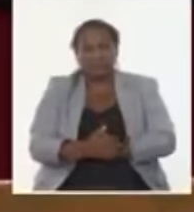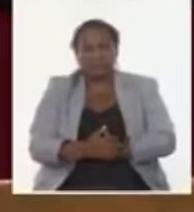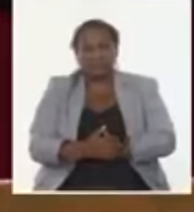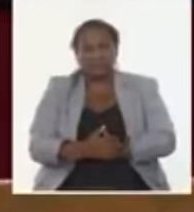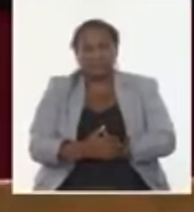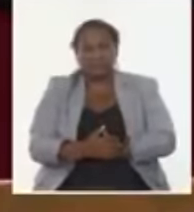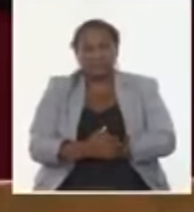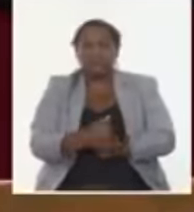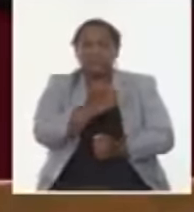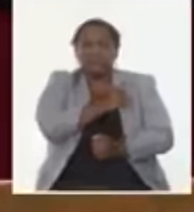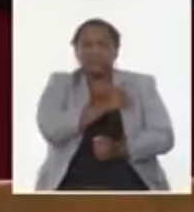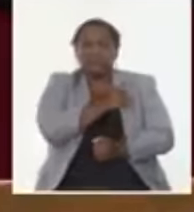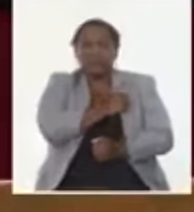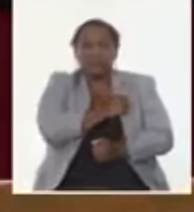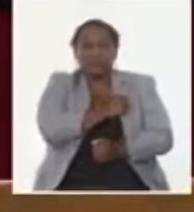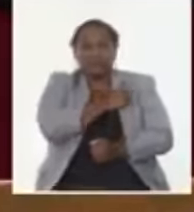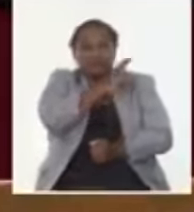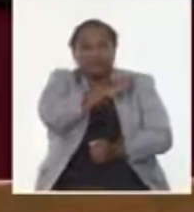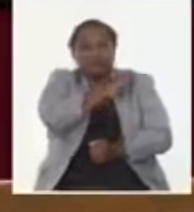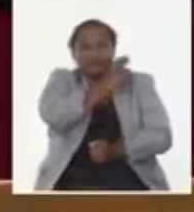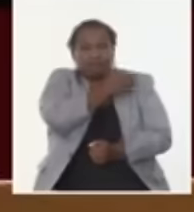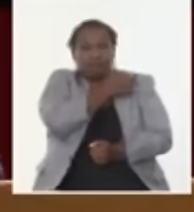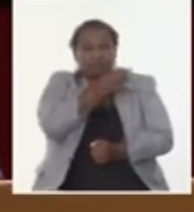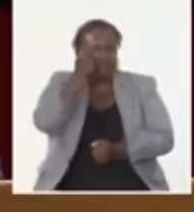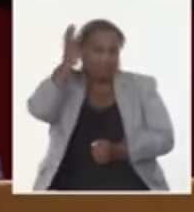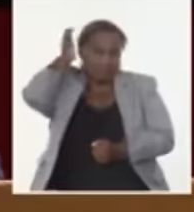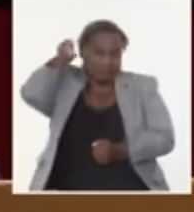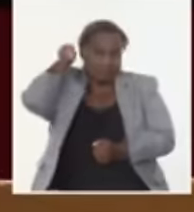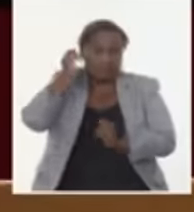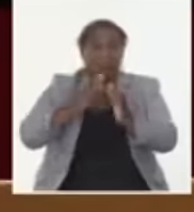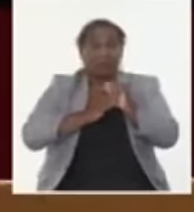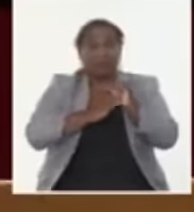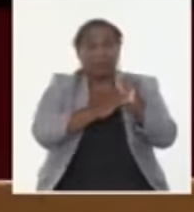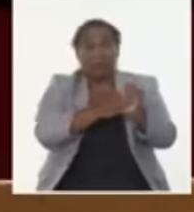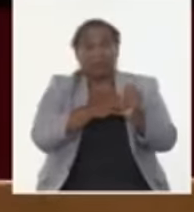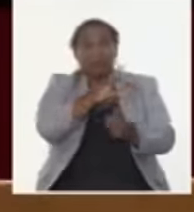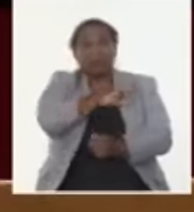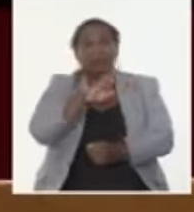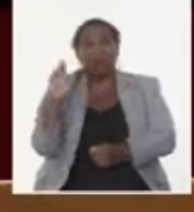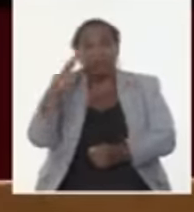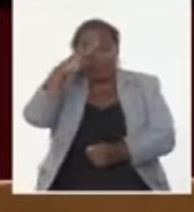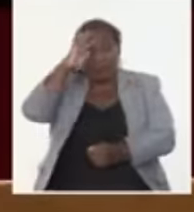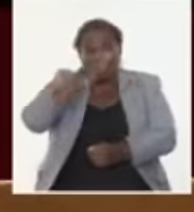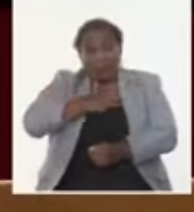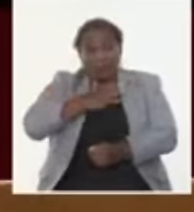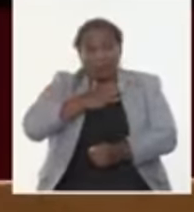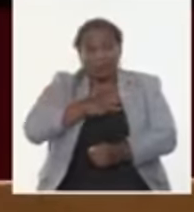Querido general de ejército, líder de la revolución cubana,